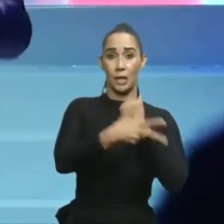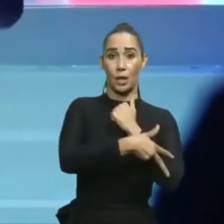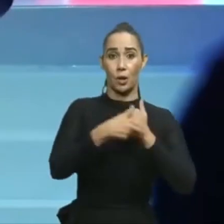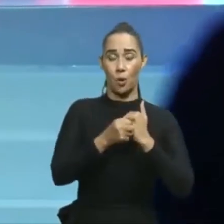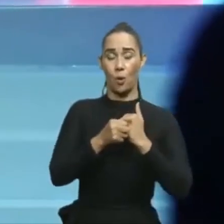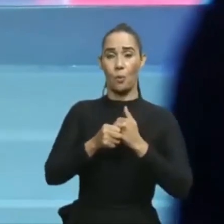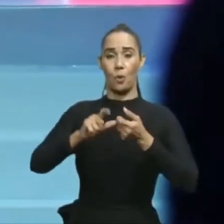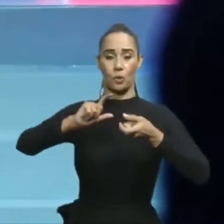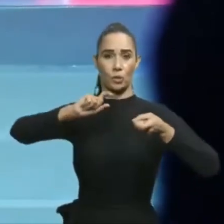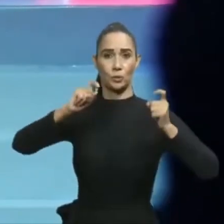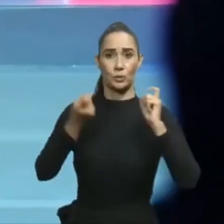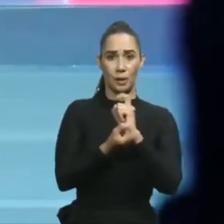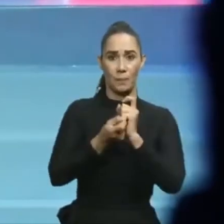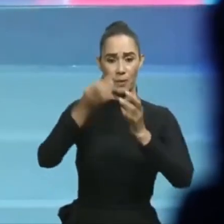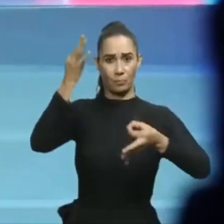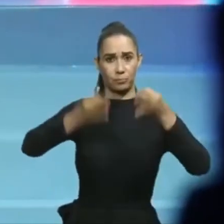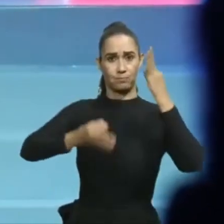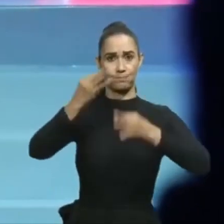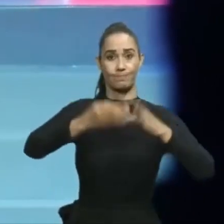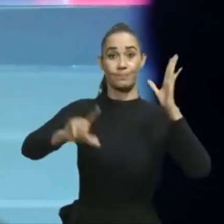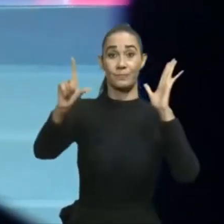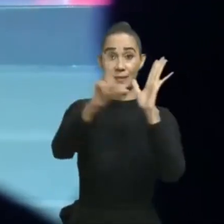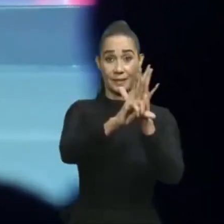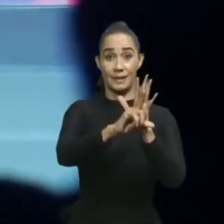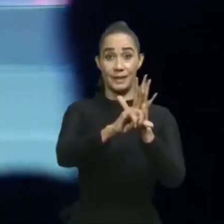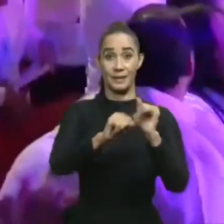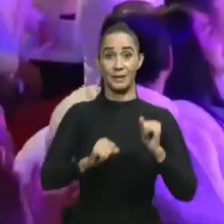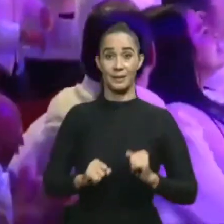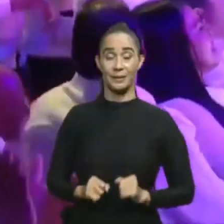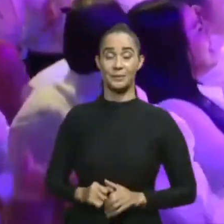y restauramos la justicia y la ley